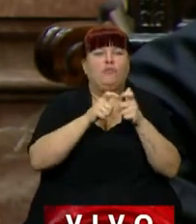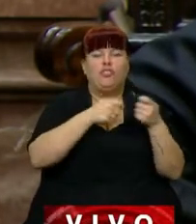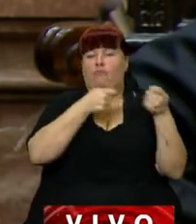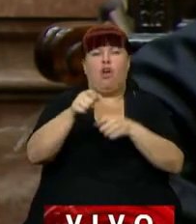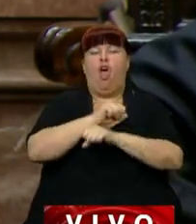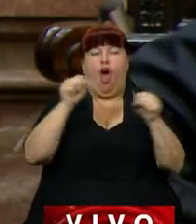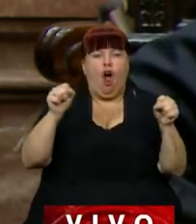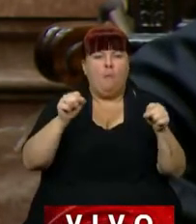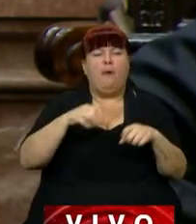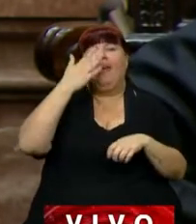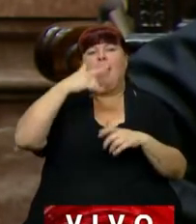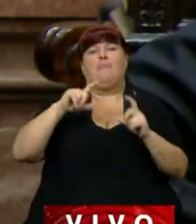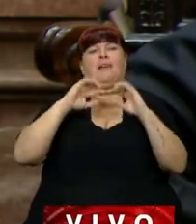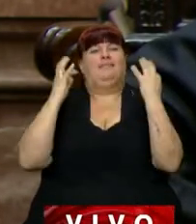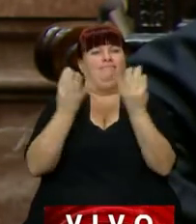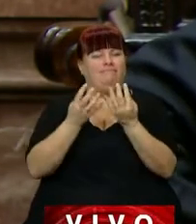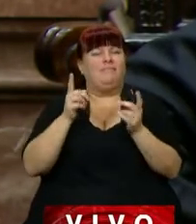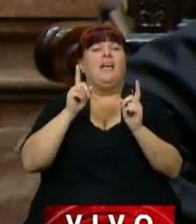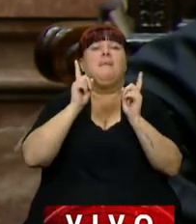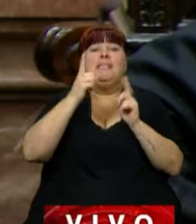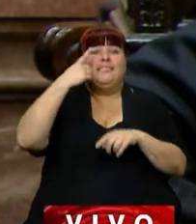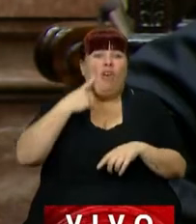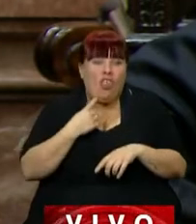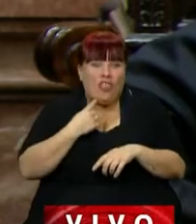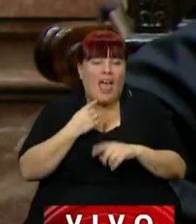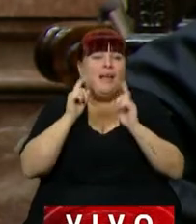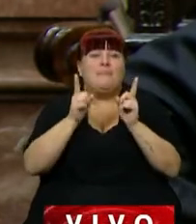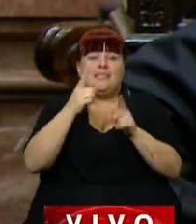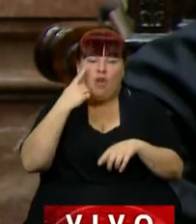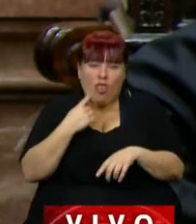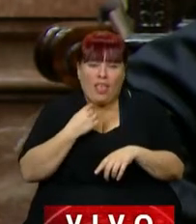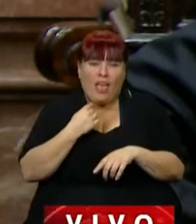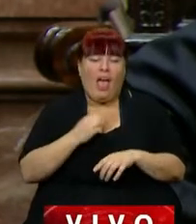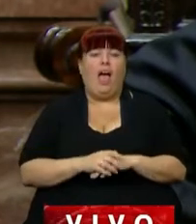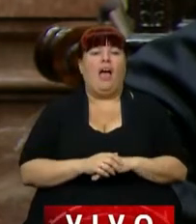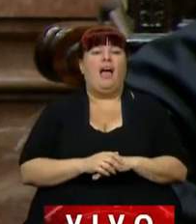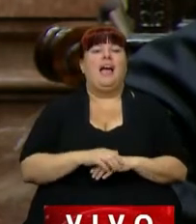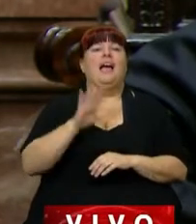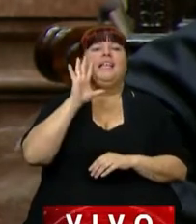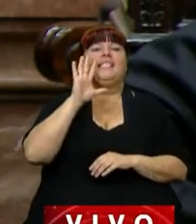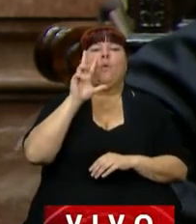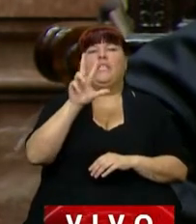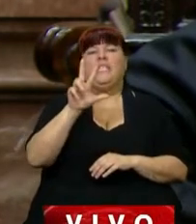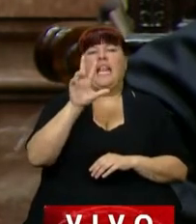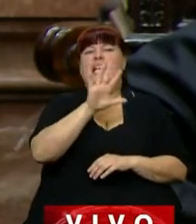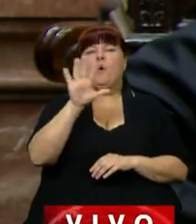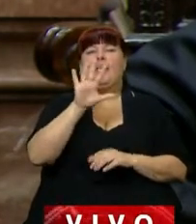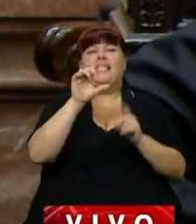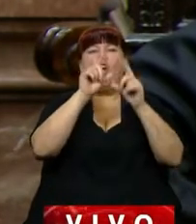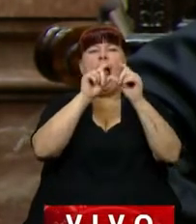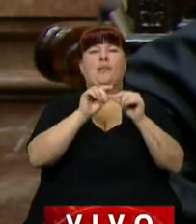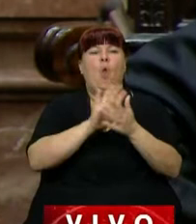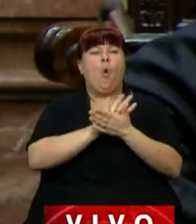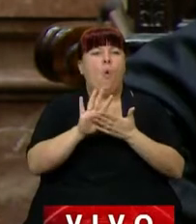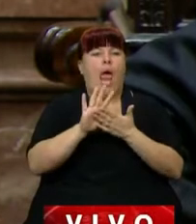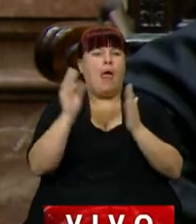comisión y después el recinto, además ese día 53 o 55 artículos